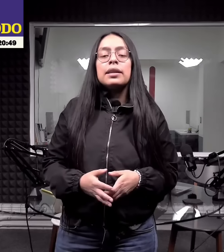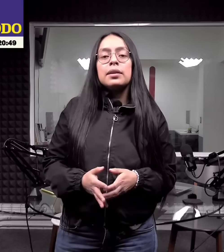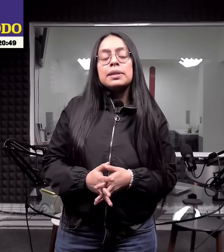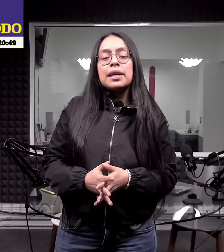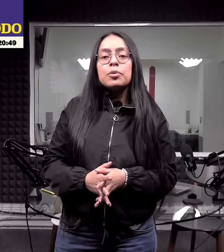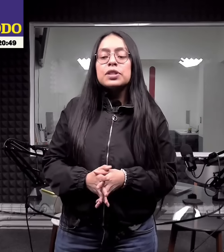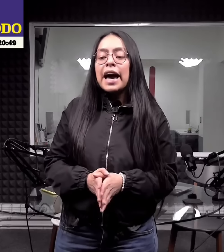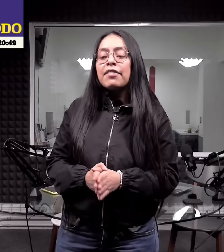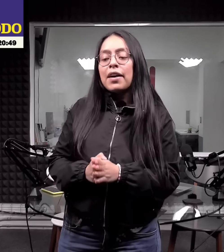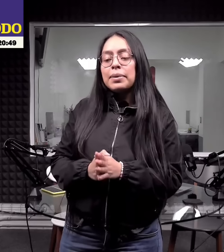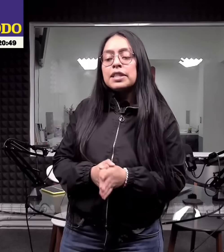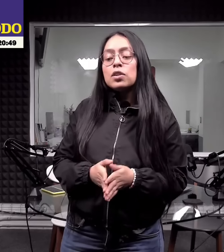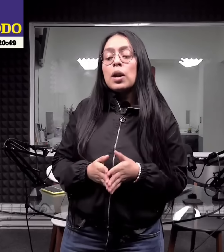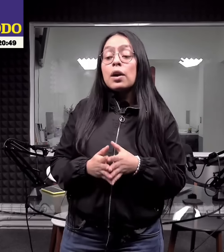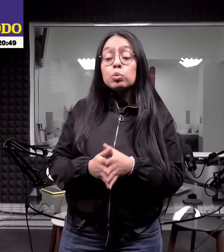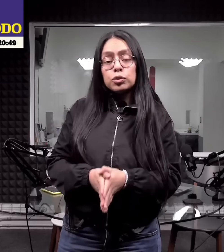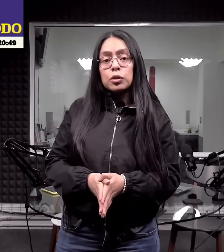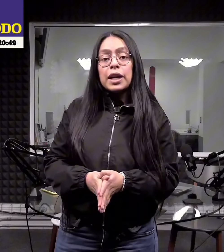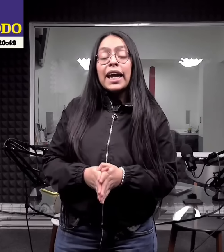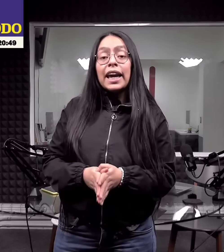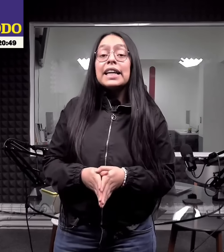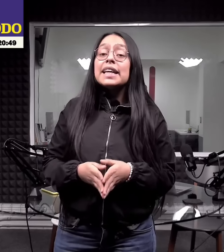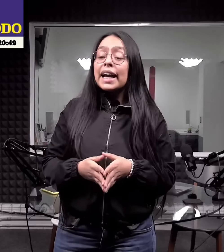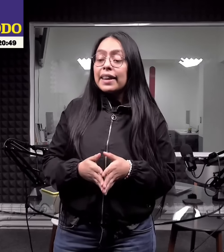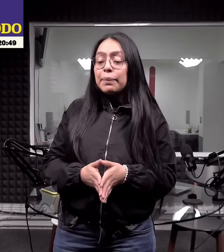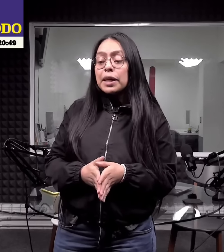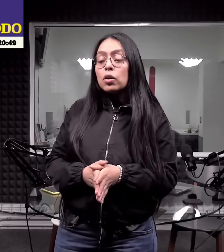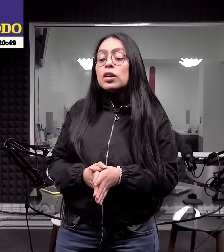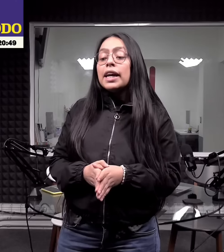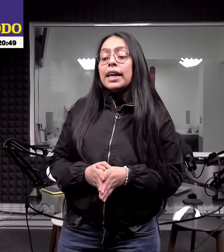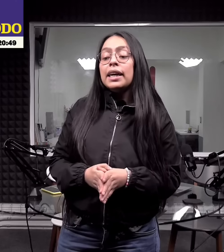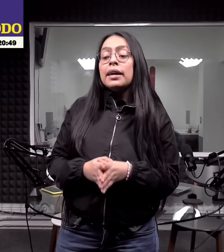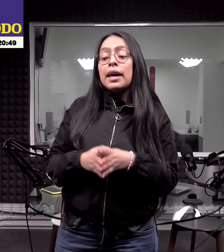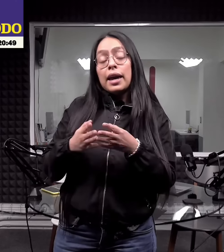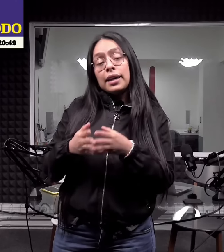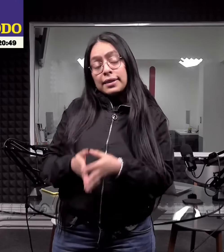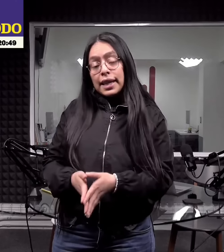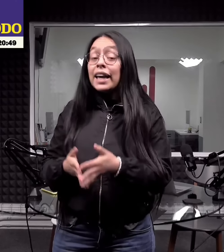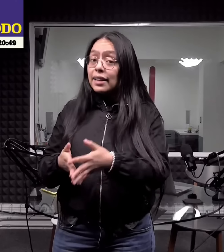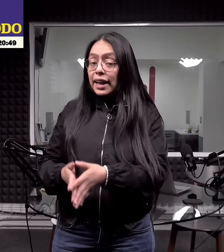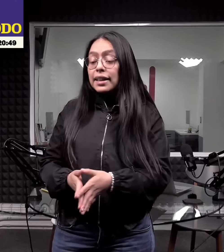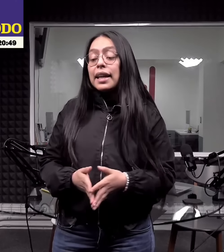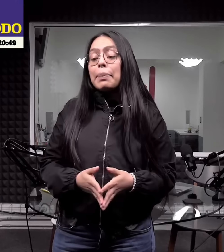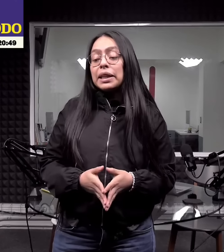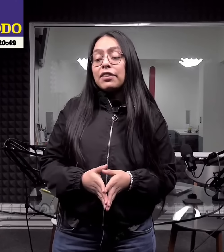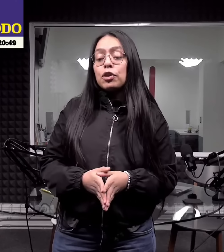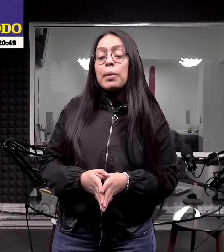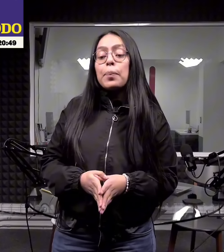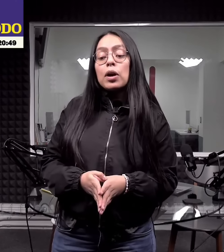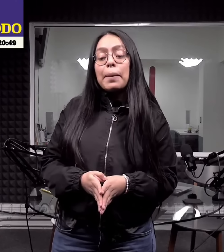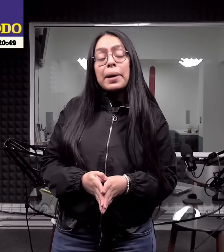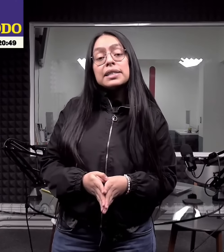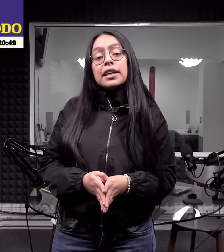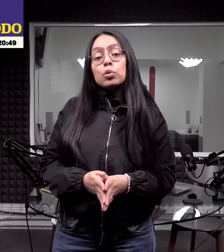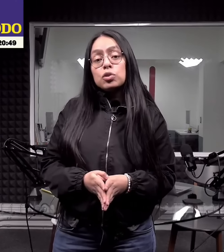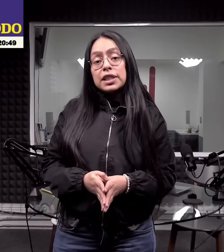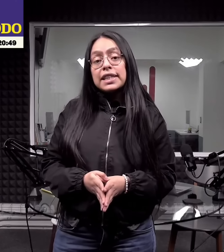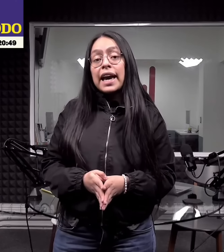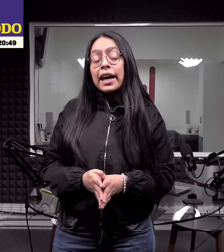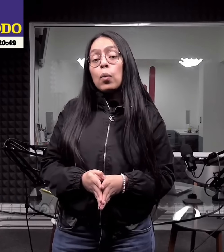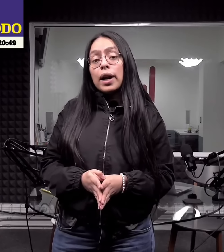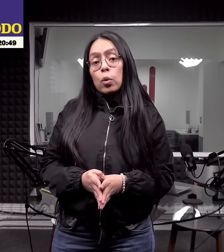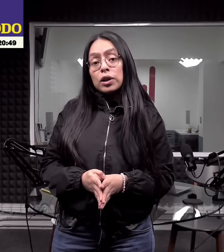Para eso entrevistamos a Fabricio Larusso. Él es académico e integrante de la Plataforma por la Paz